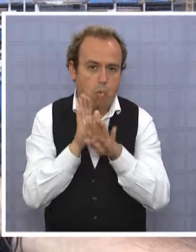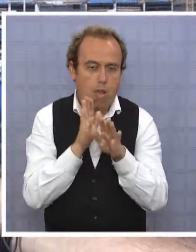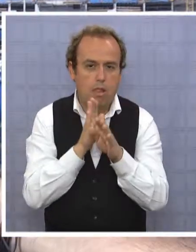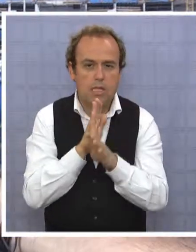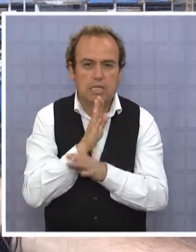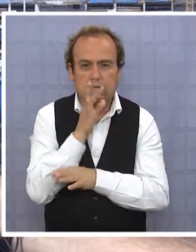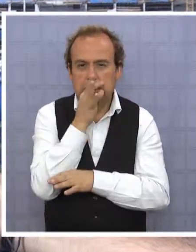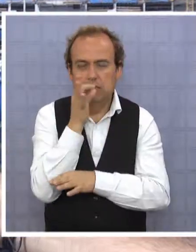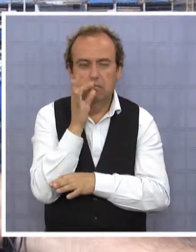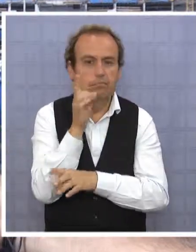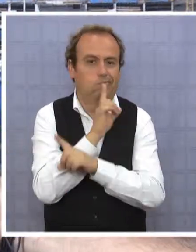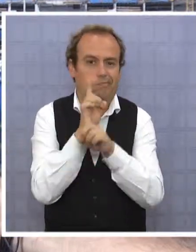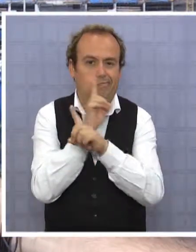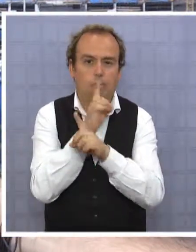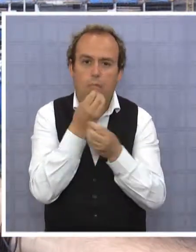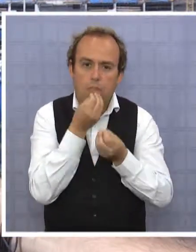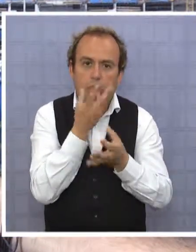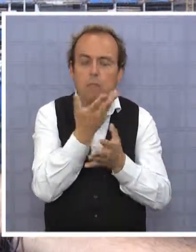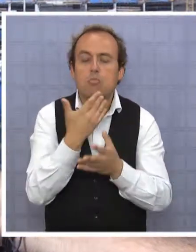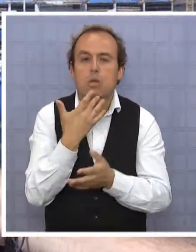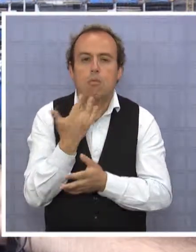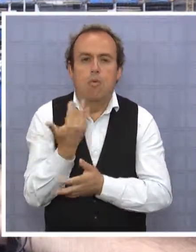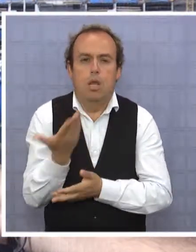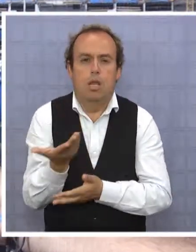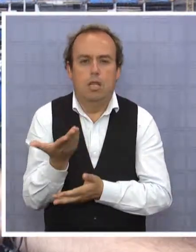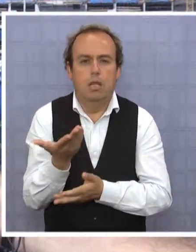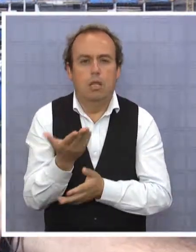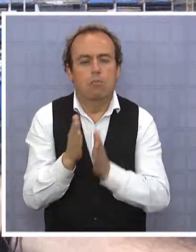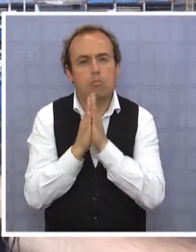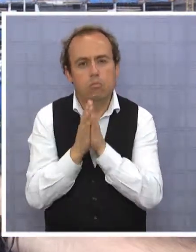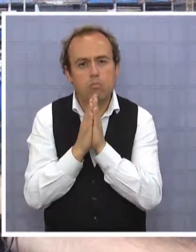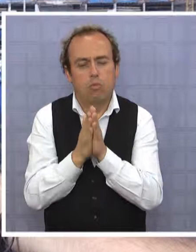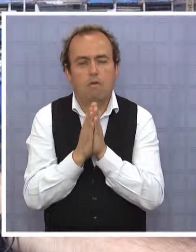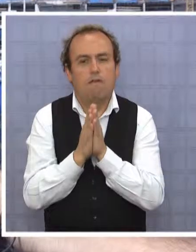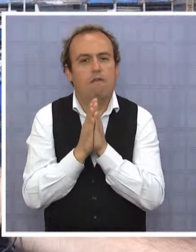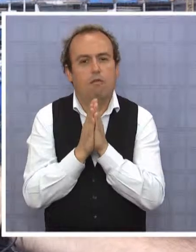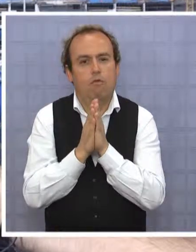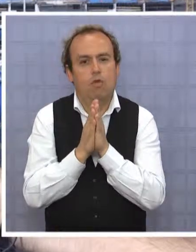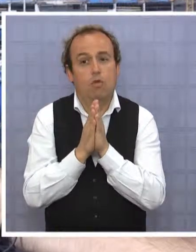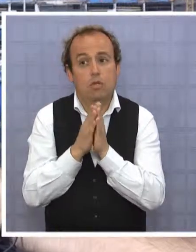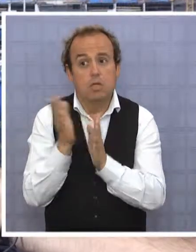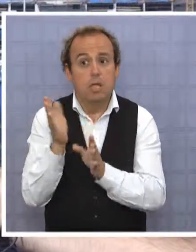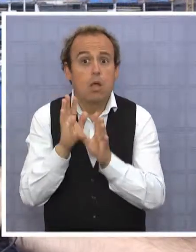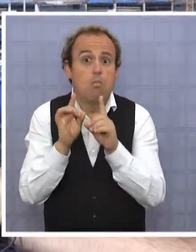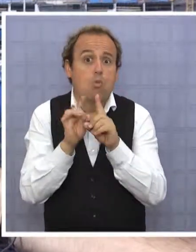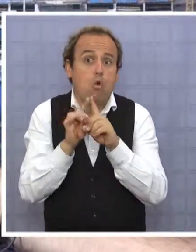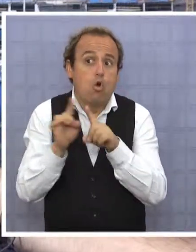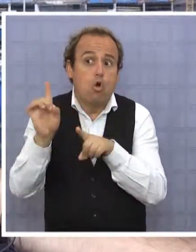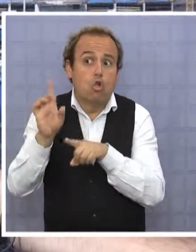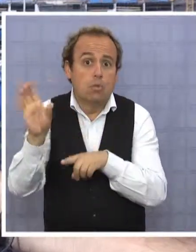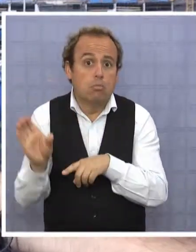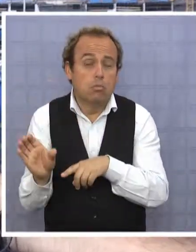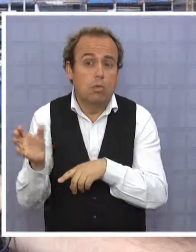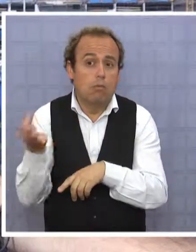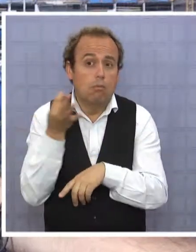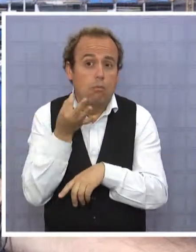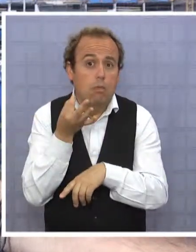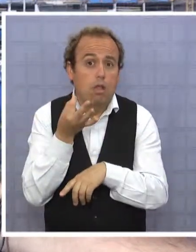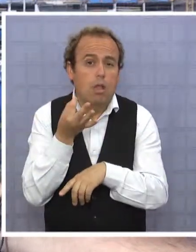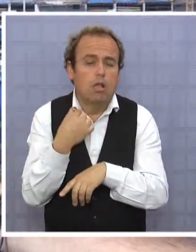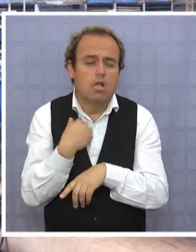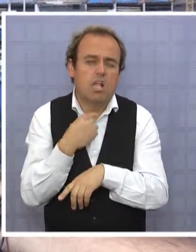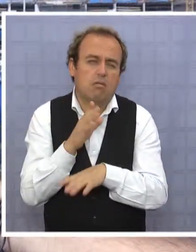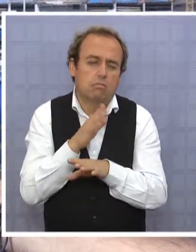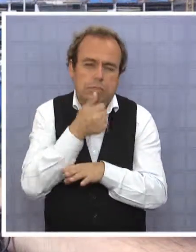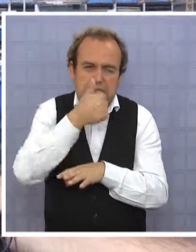eso es una lealtad muy mal entendida ahí hay que convencer a ese muchacho para que acuda al orientador de su